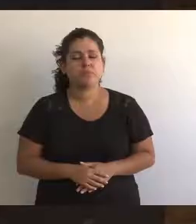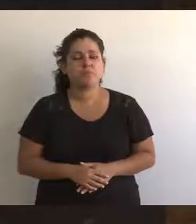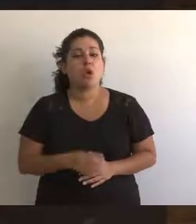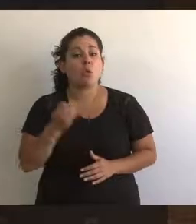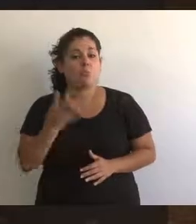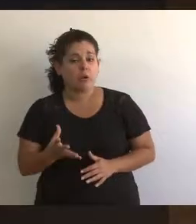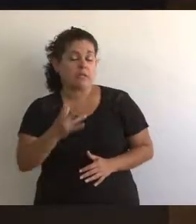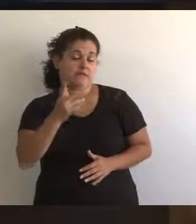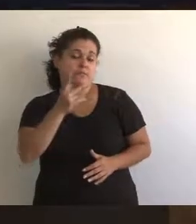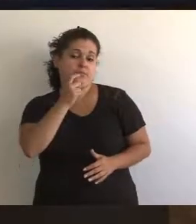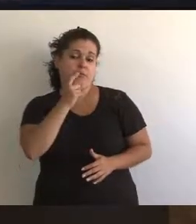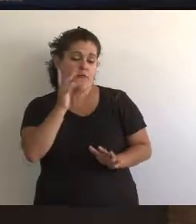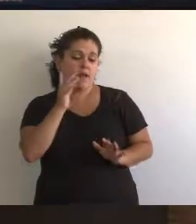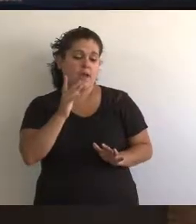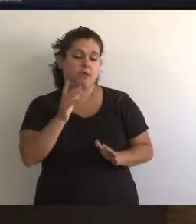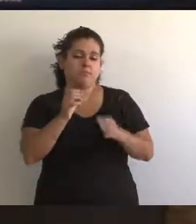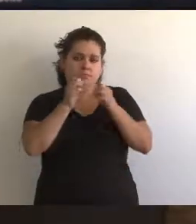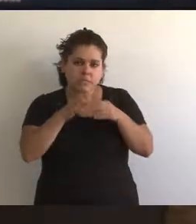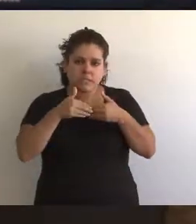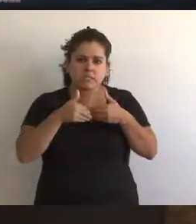Porque si partimos